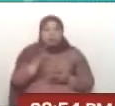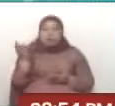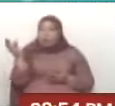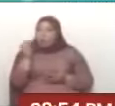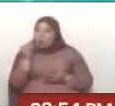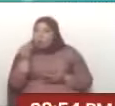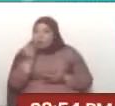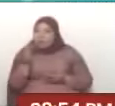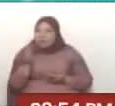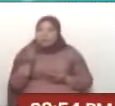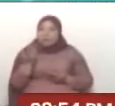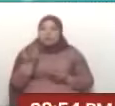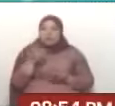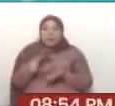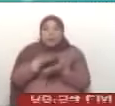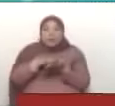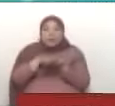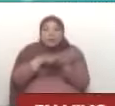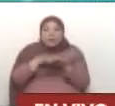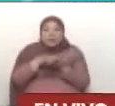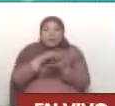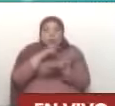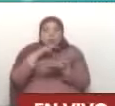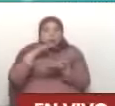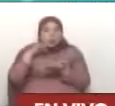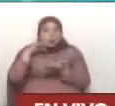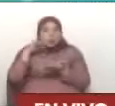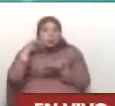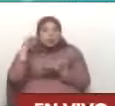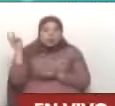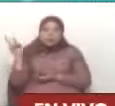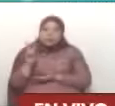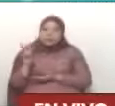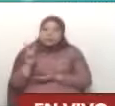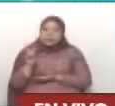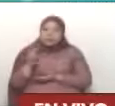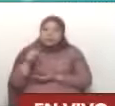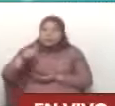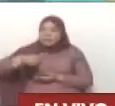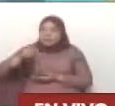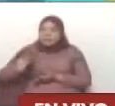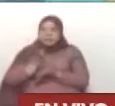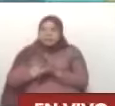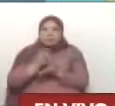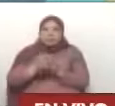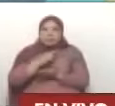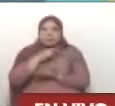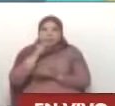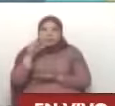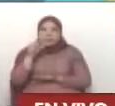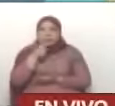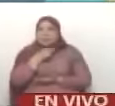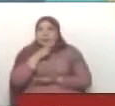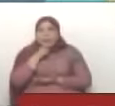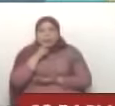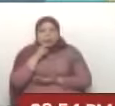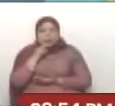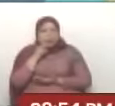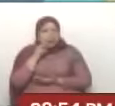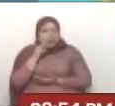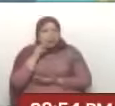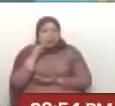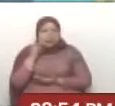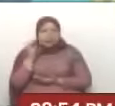invito también a probar las cachapas, que son las mejores cachapas de Venezuela. La acabo de probar ahorita, me trajeron una cachapita así chiquitica. Muy bueno. Pues yo